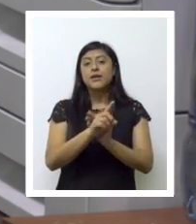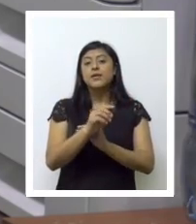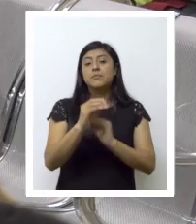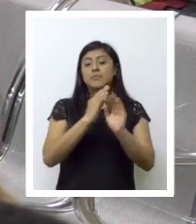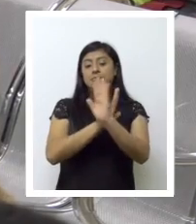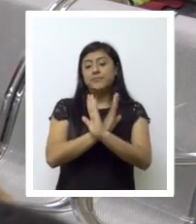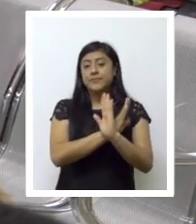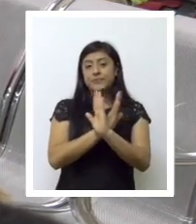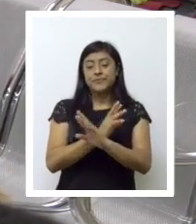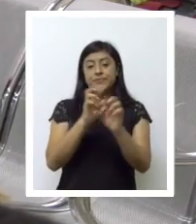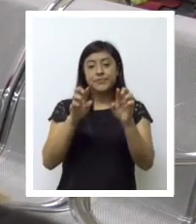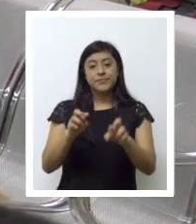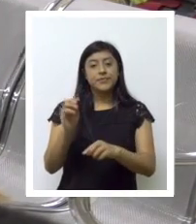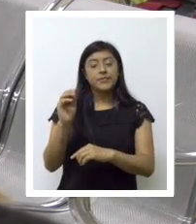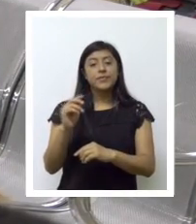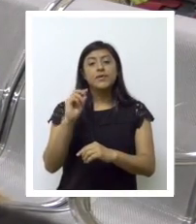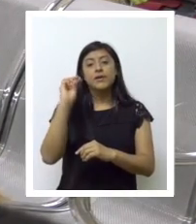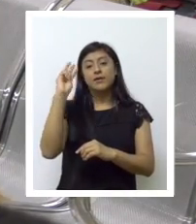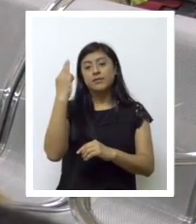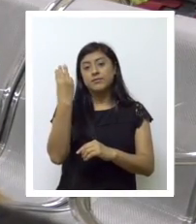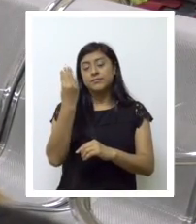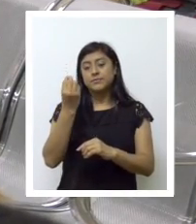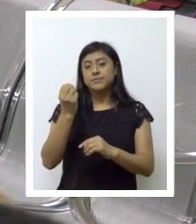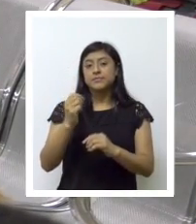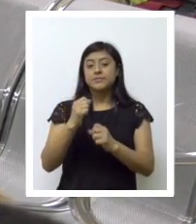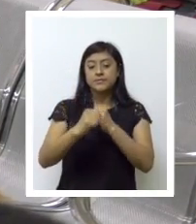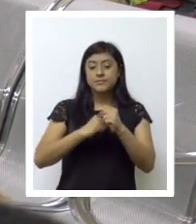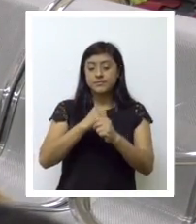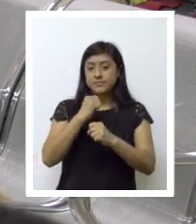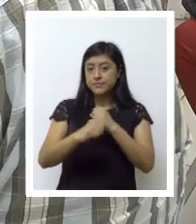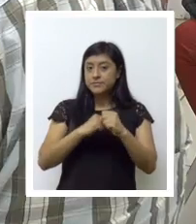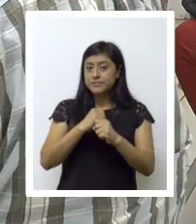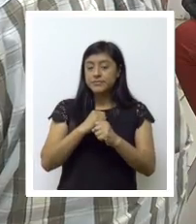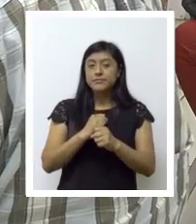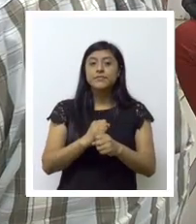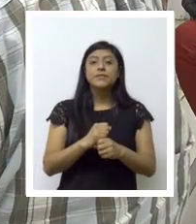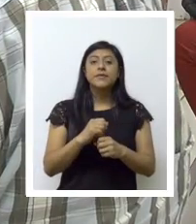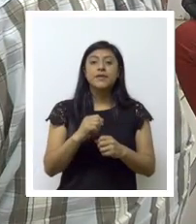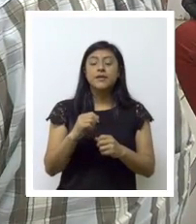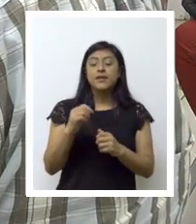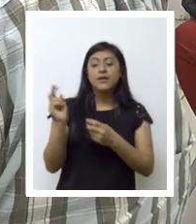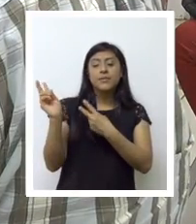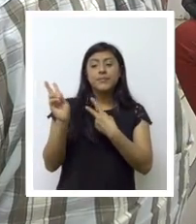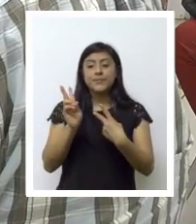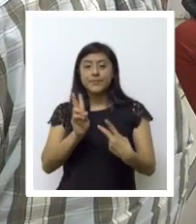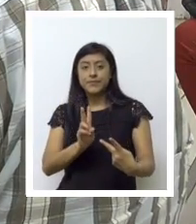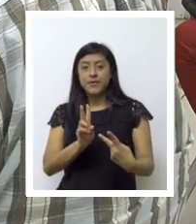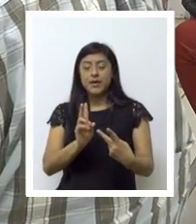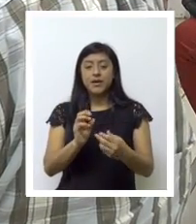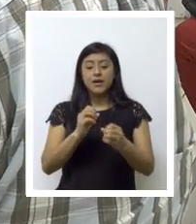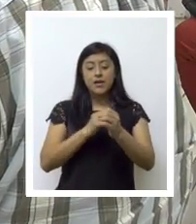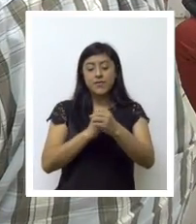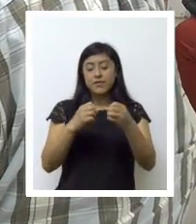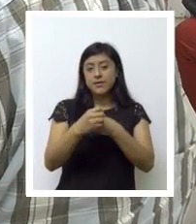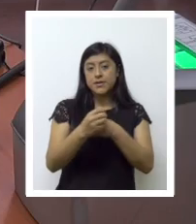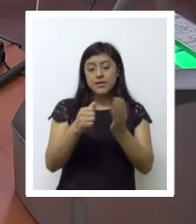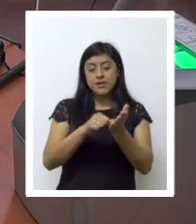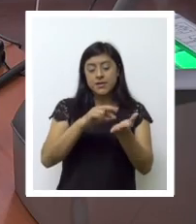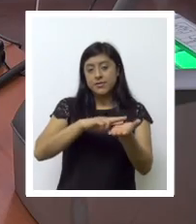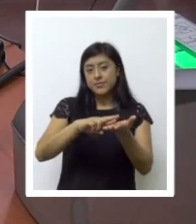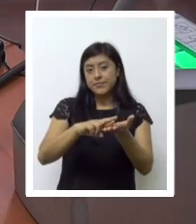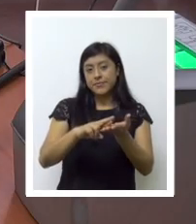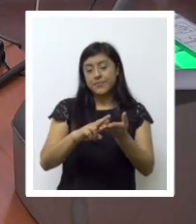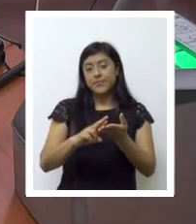Protección para las Personas de la Tercera Edad. A quienes están en este grupo de la población y que lleguen a las oficinas